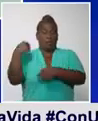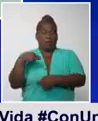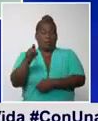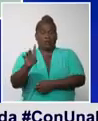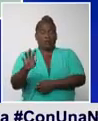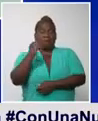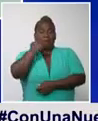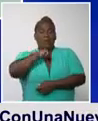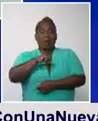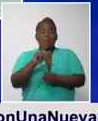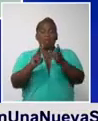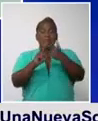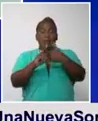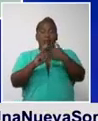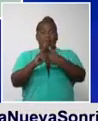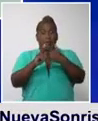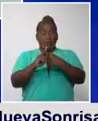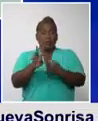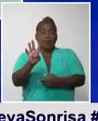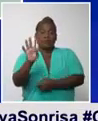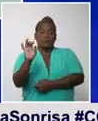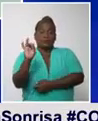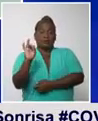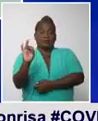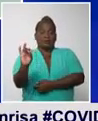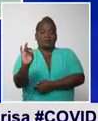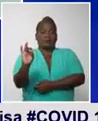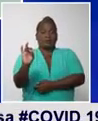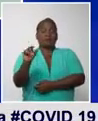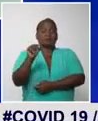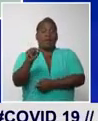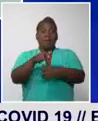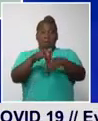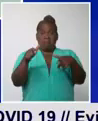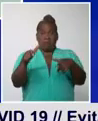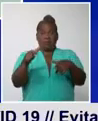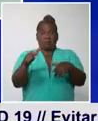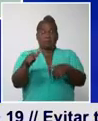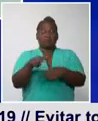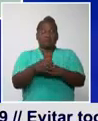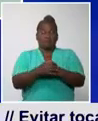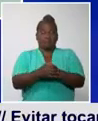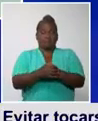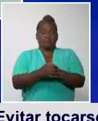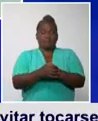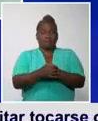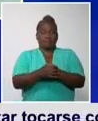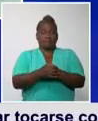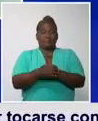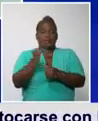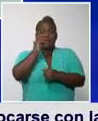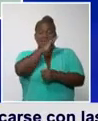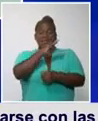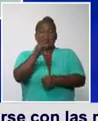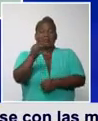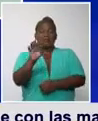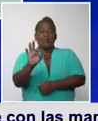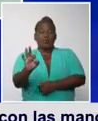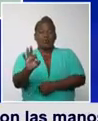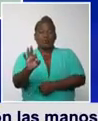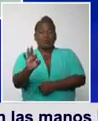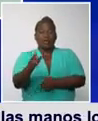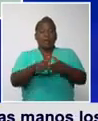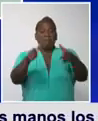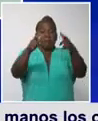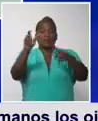el mayor número, donde también tiene la mayor transmisión, 47, Guisa 18, Bartolomé Mazó